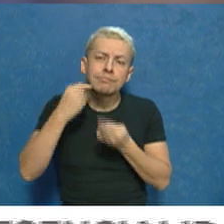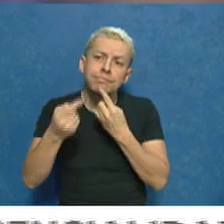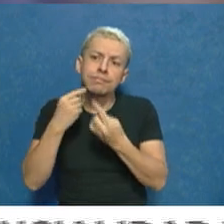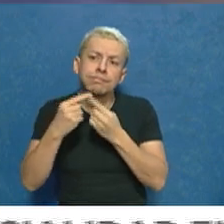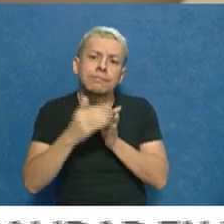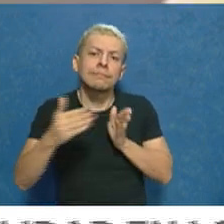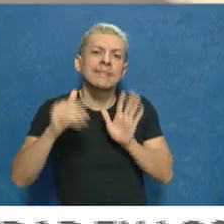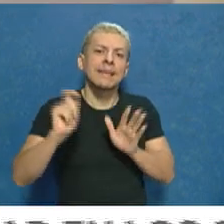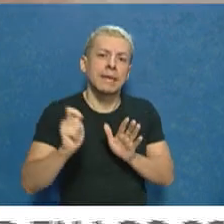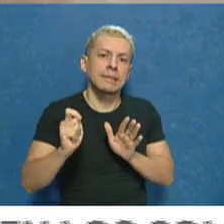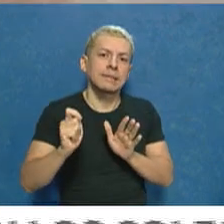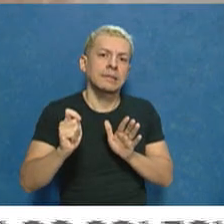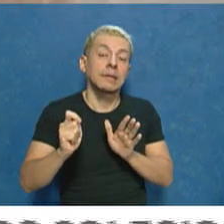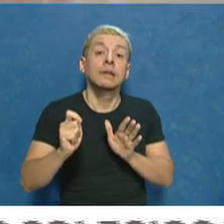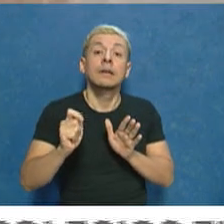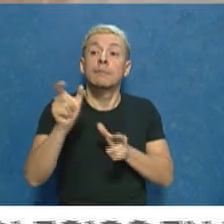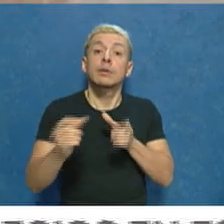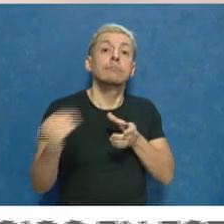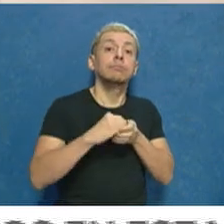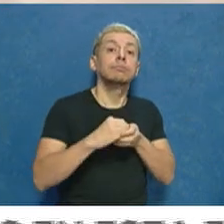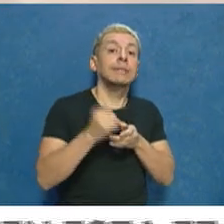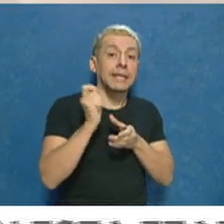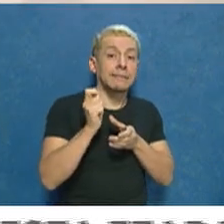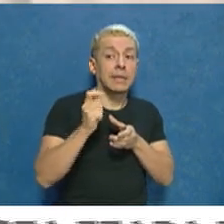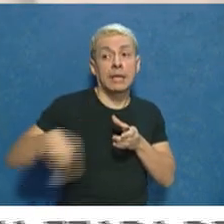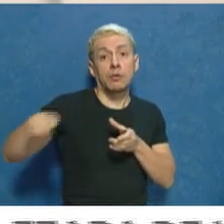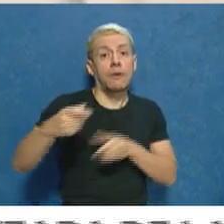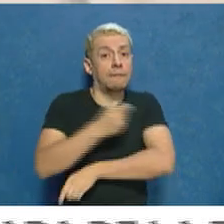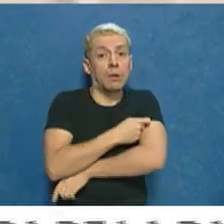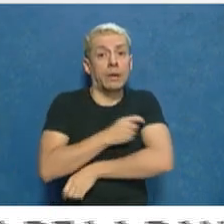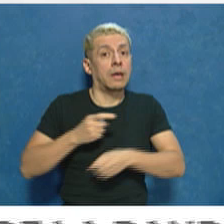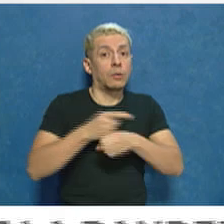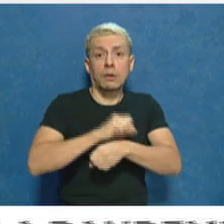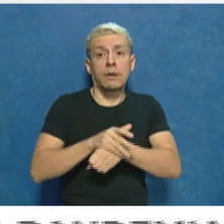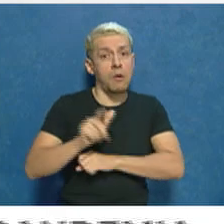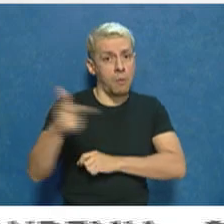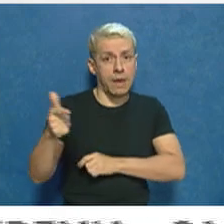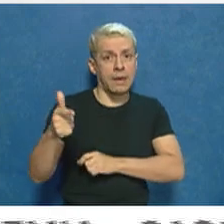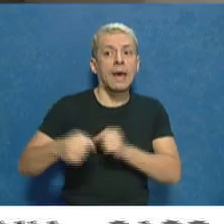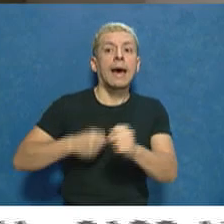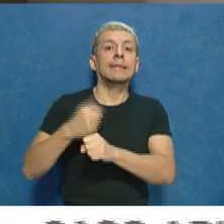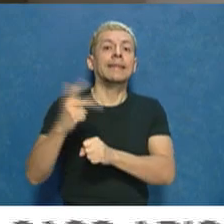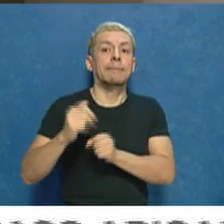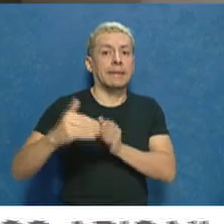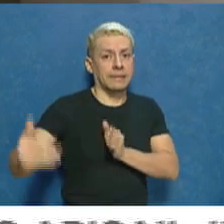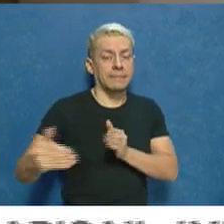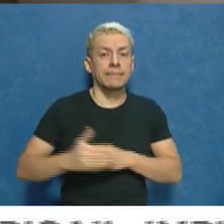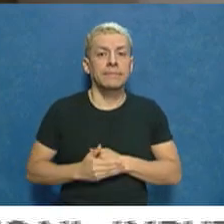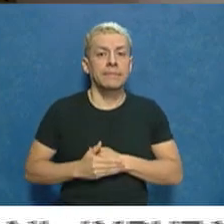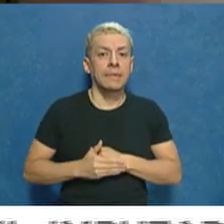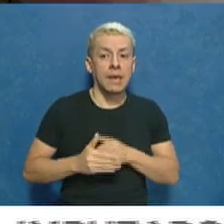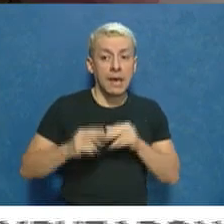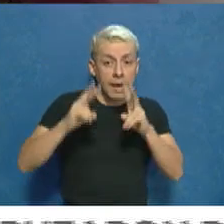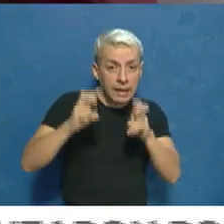que participa es aquella que no está prevista dentro del plan de vacunación contra el COVID hasta dentro de 3 meses. El estudio